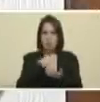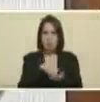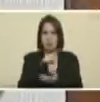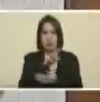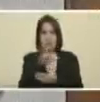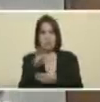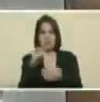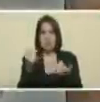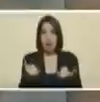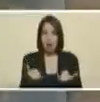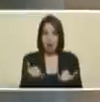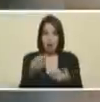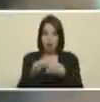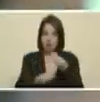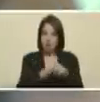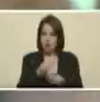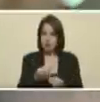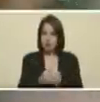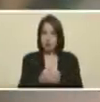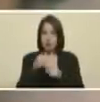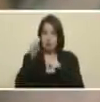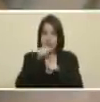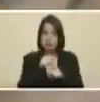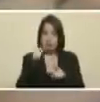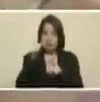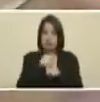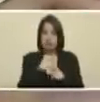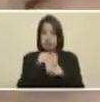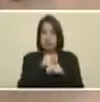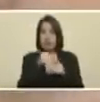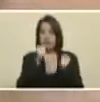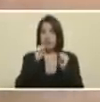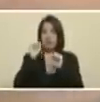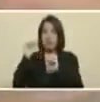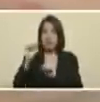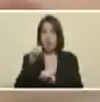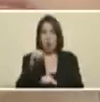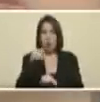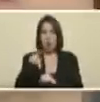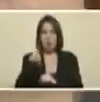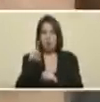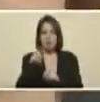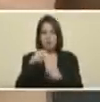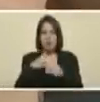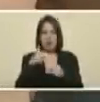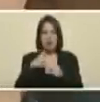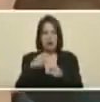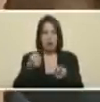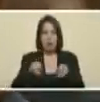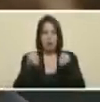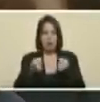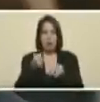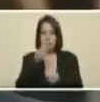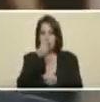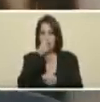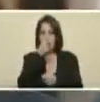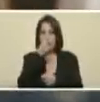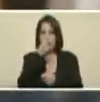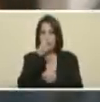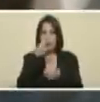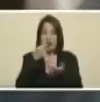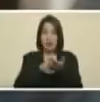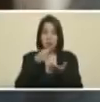ahora la estamos dando. Estamos dando una batalla por la defensa de la OPEP, por la defensa del mercado petrolero, por la defensa de precios